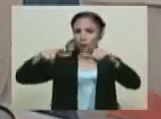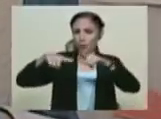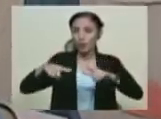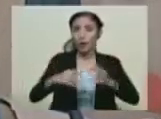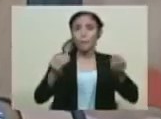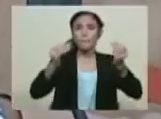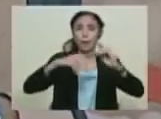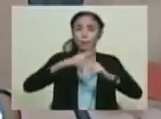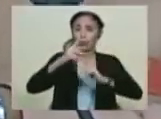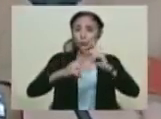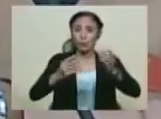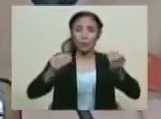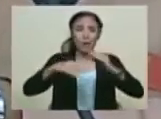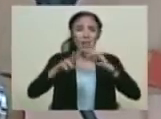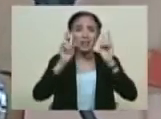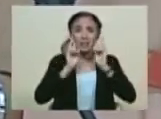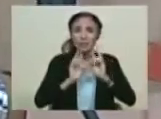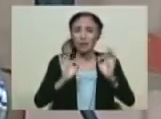producir